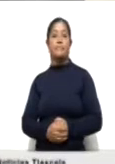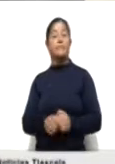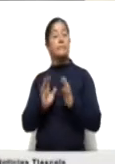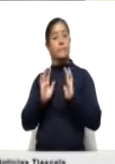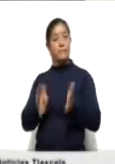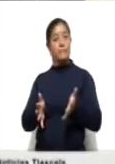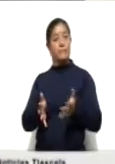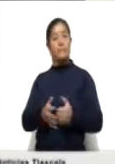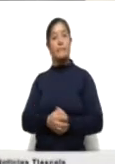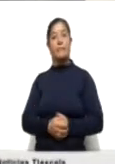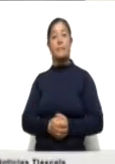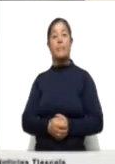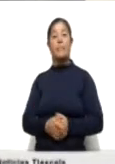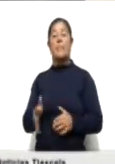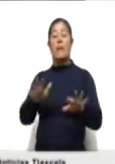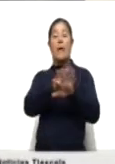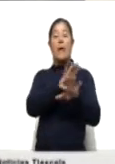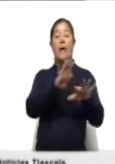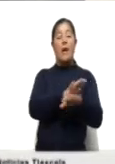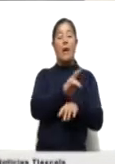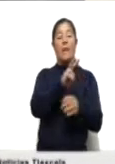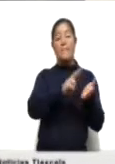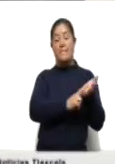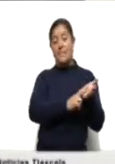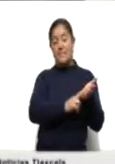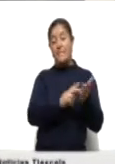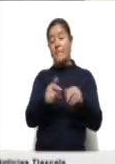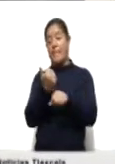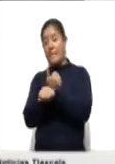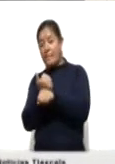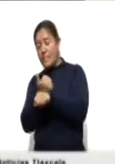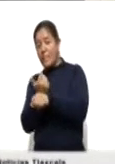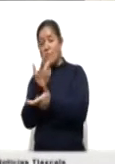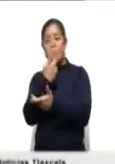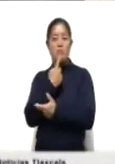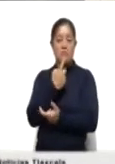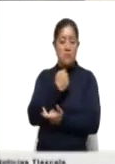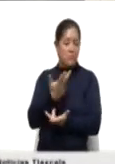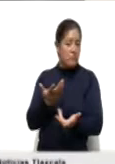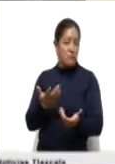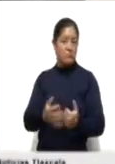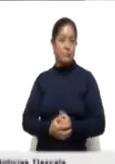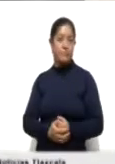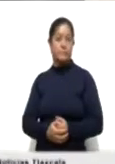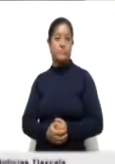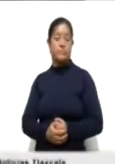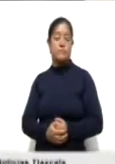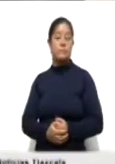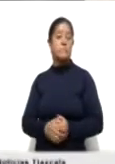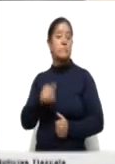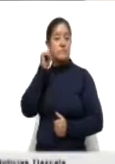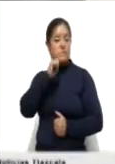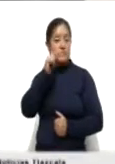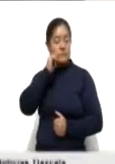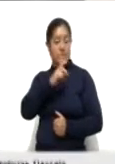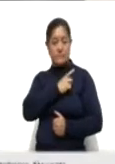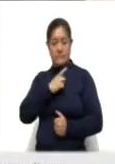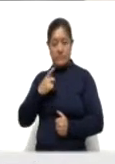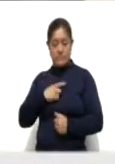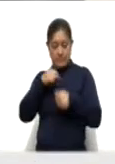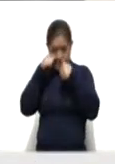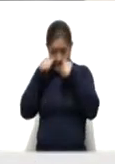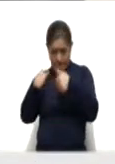de pasar de verde a amarillo o a rojo, debemos siempre tener en cuenta el